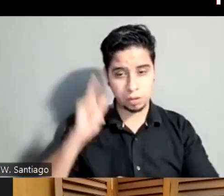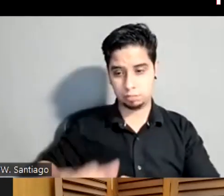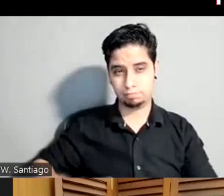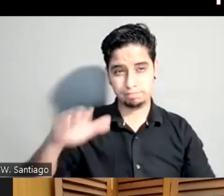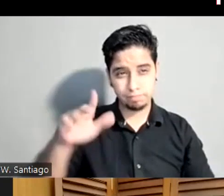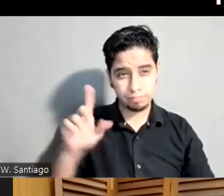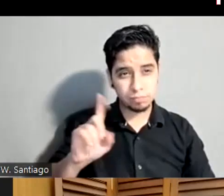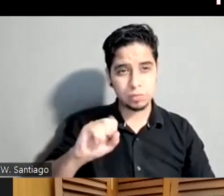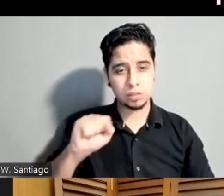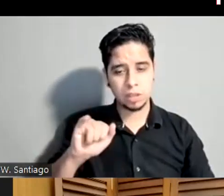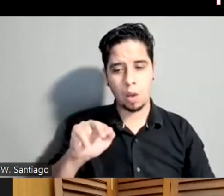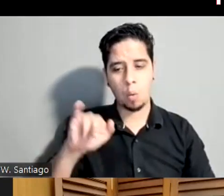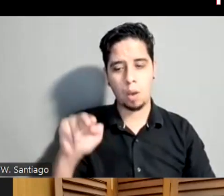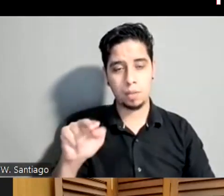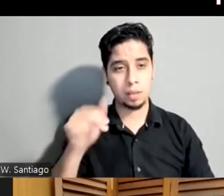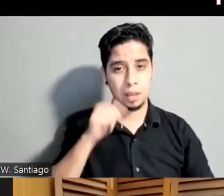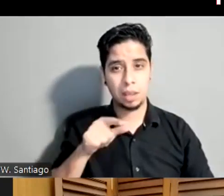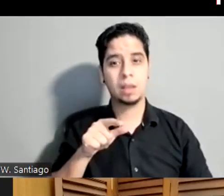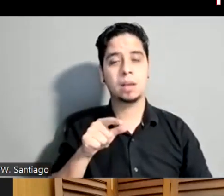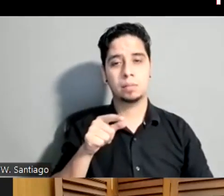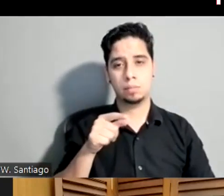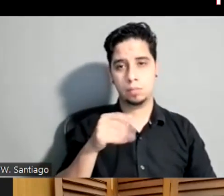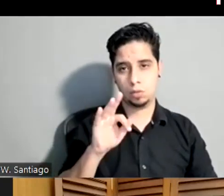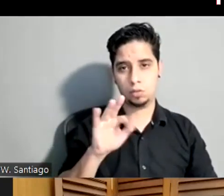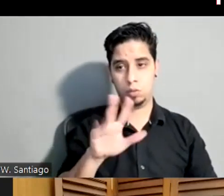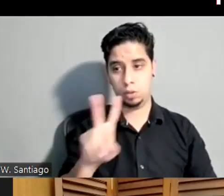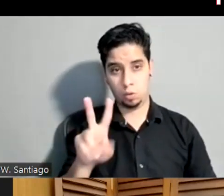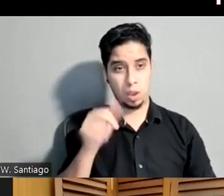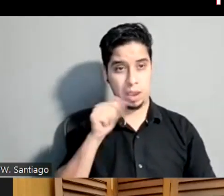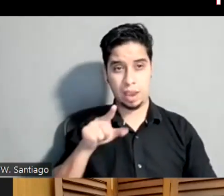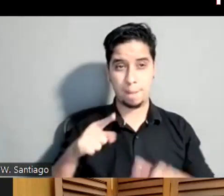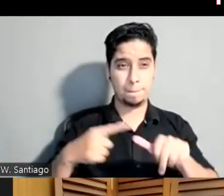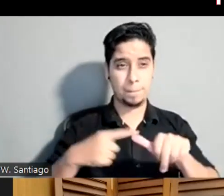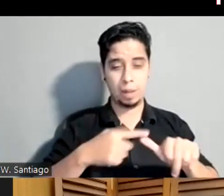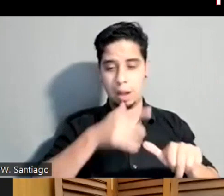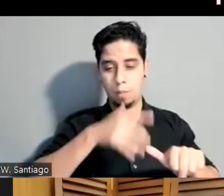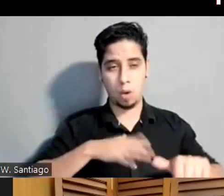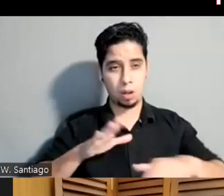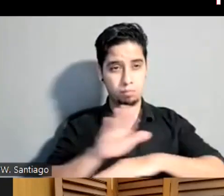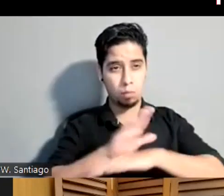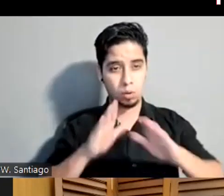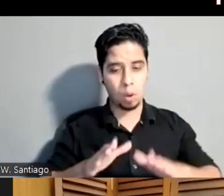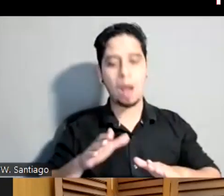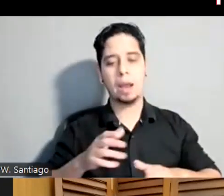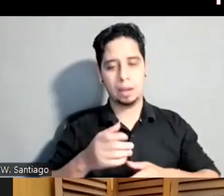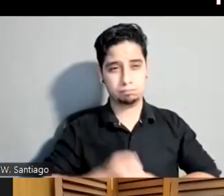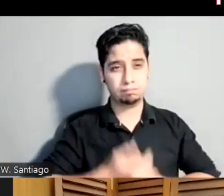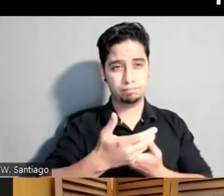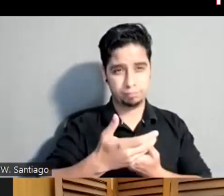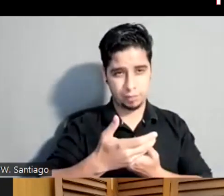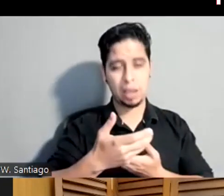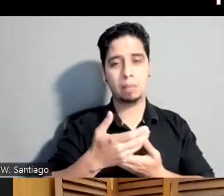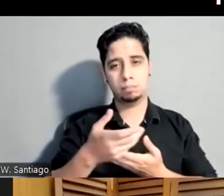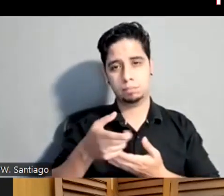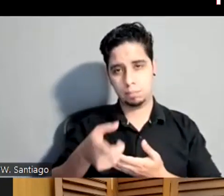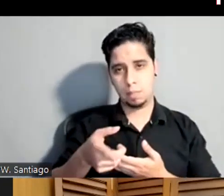en 1952 en la primera puertorriqueña en cantar en el Metropolitan Opera House. Y debutó en la